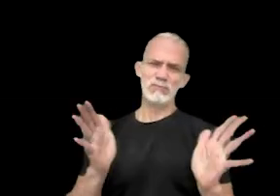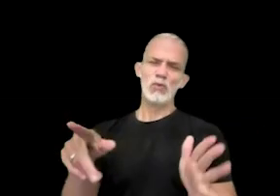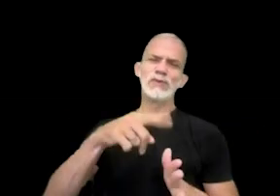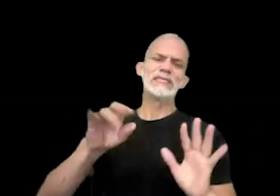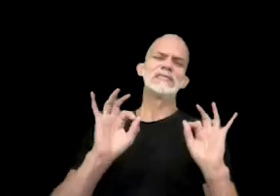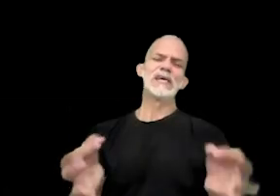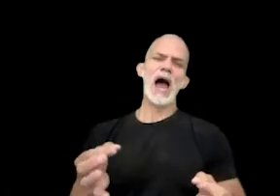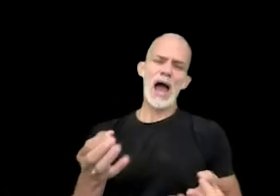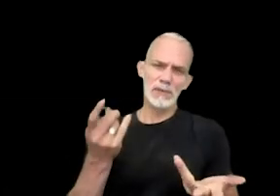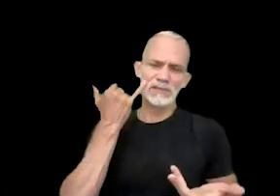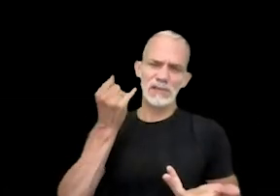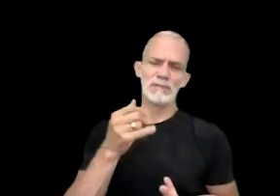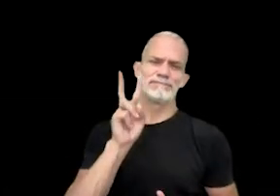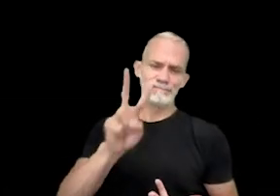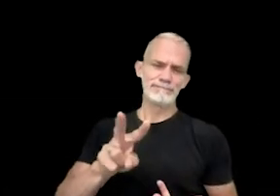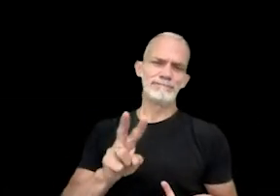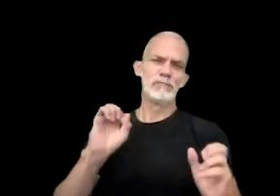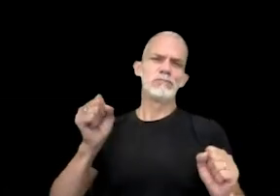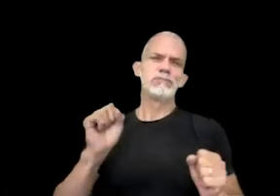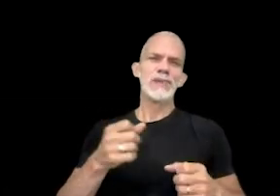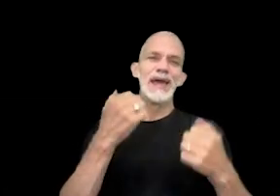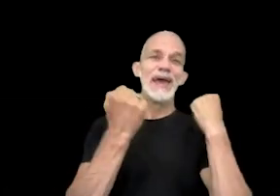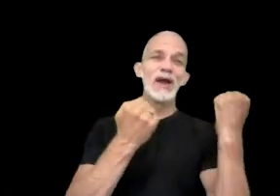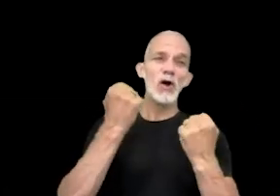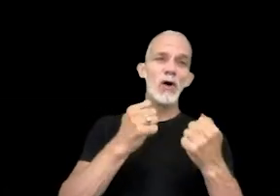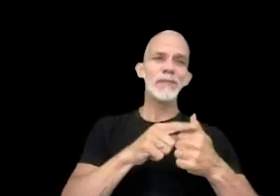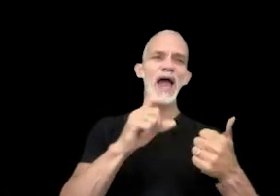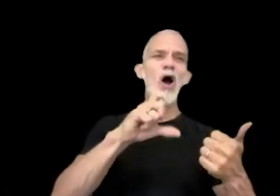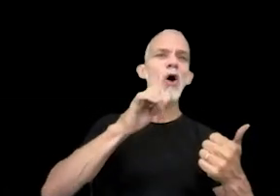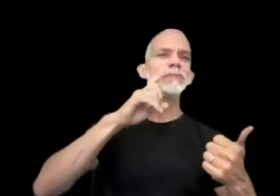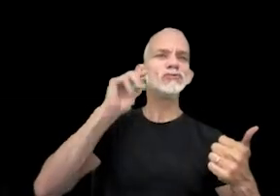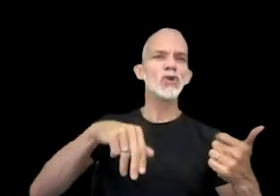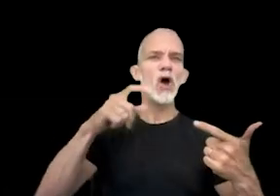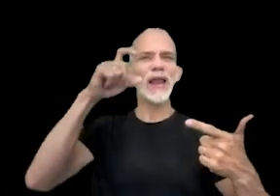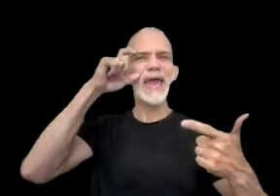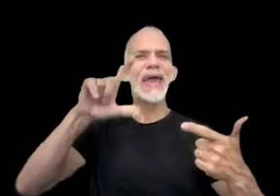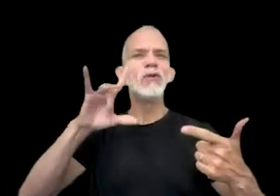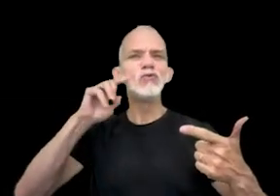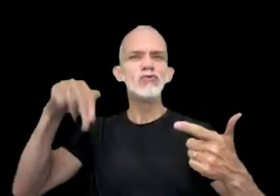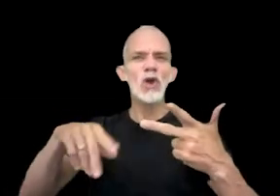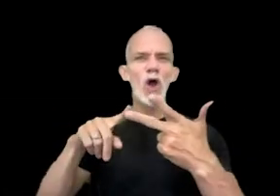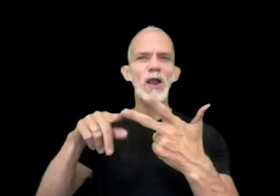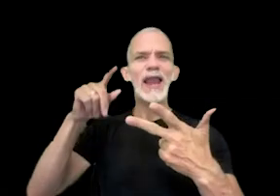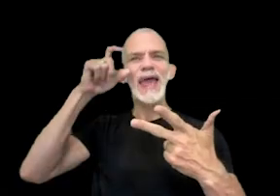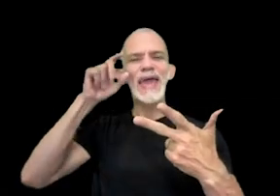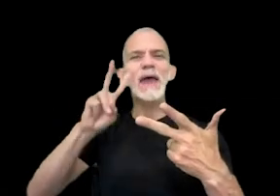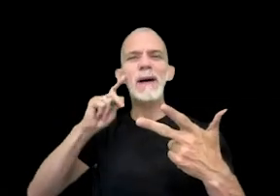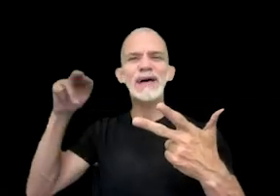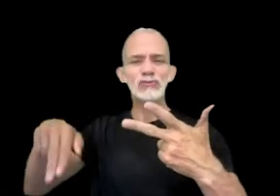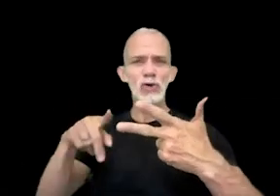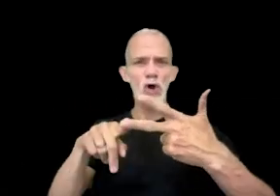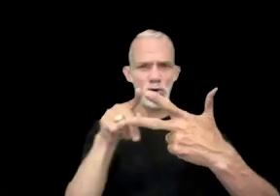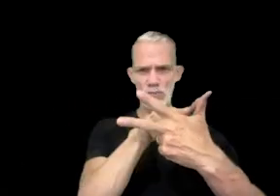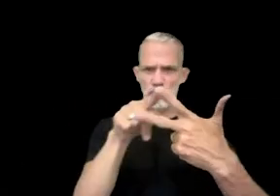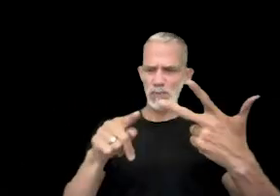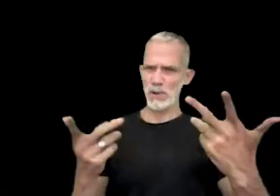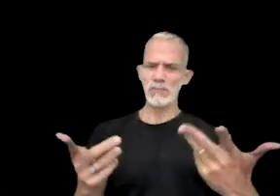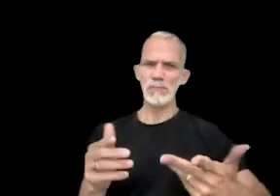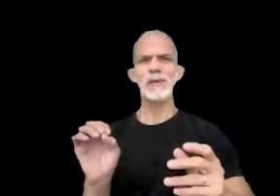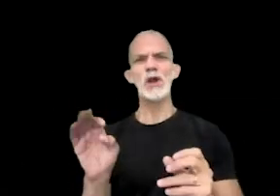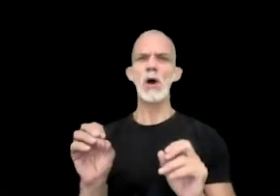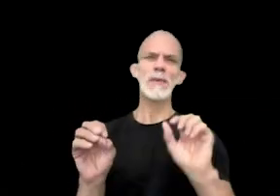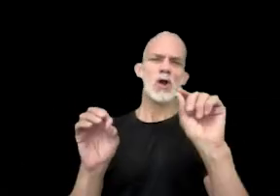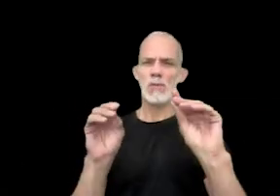todos seguramente mencionar economía de opción, evasión o elusión. Y se juega un poco con este tipo de